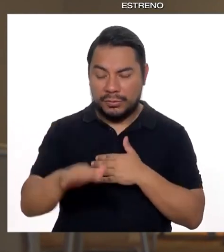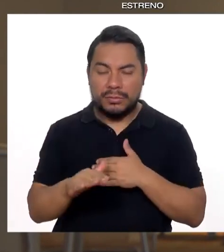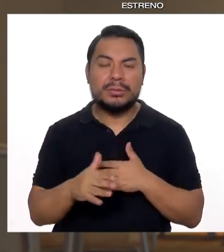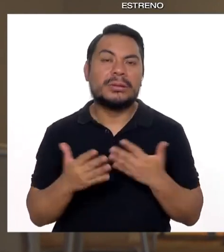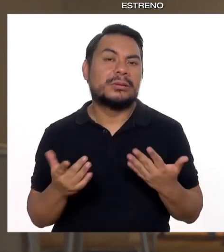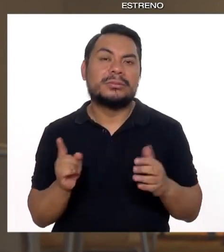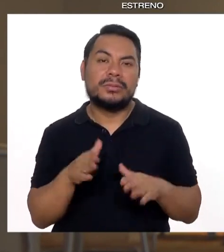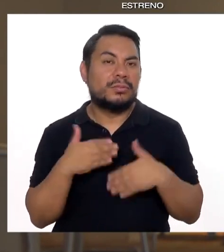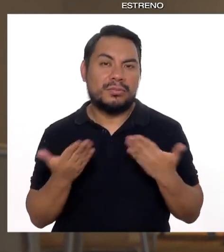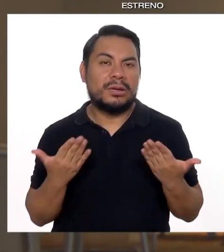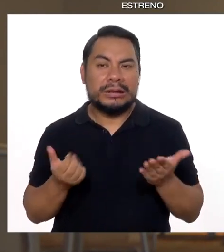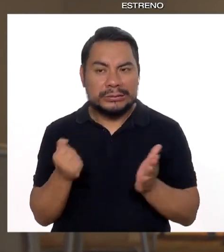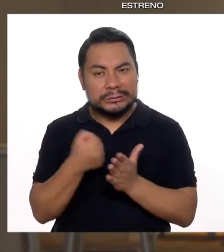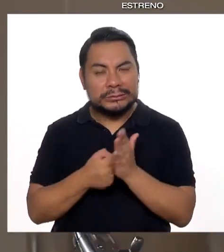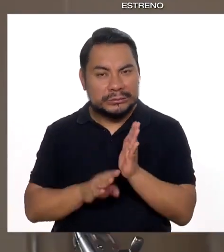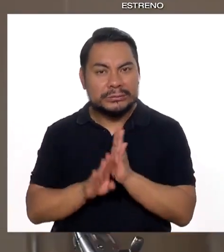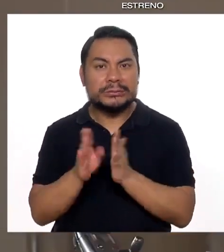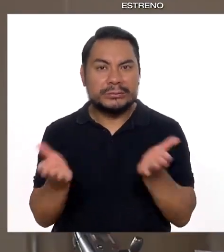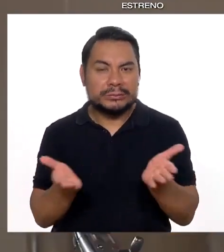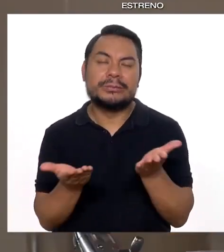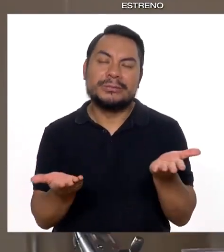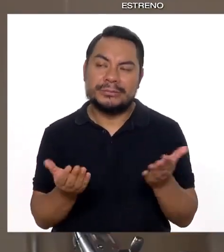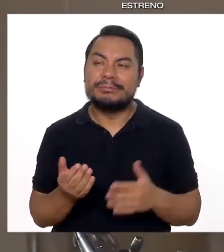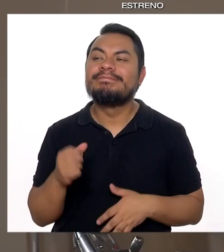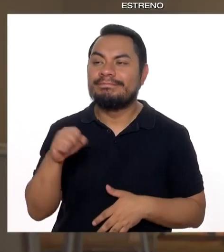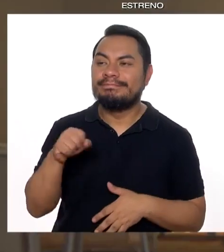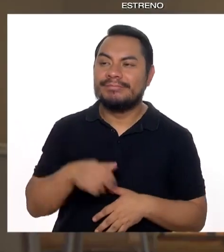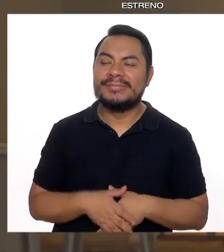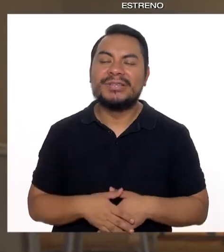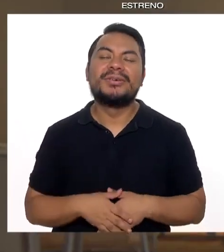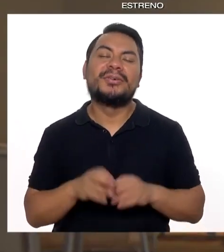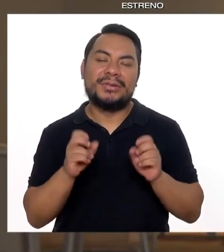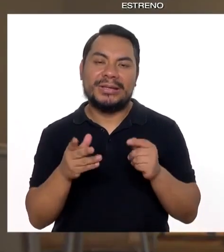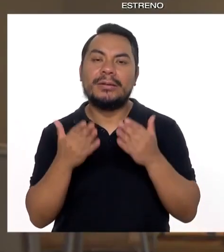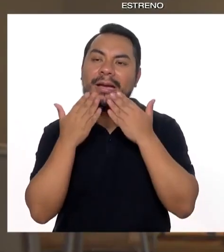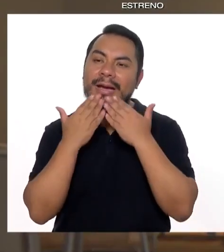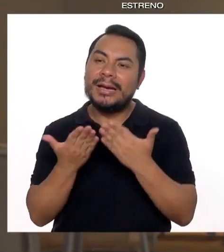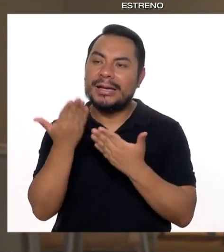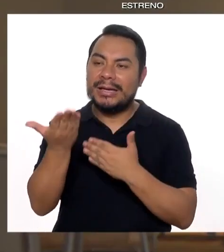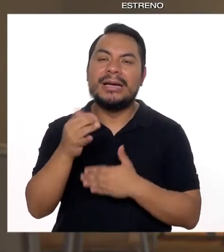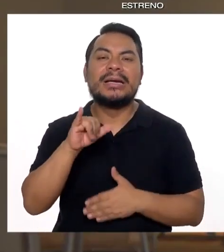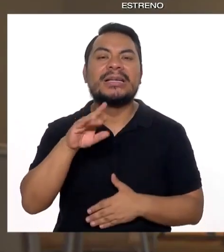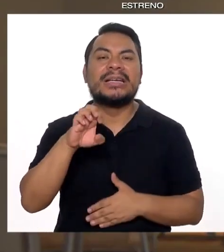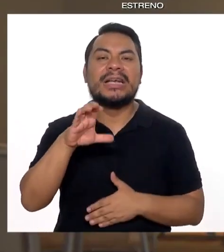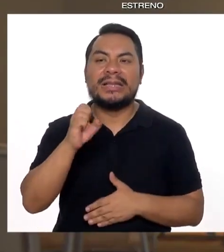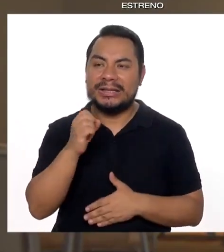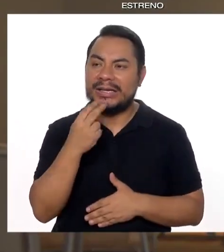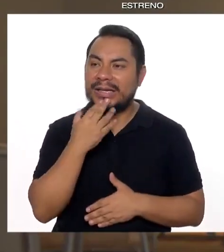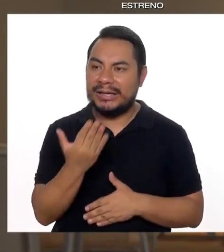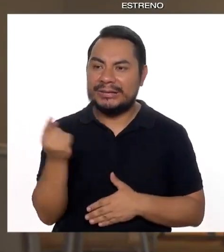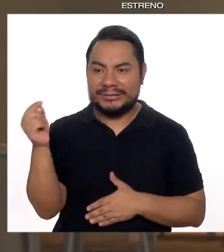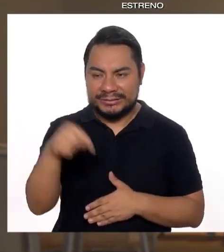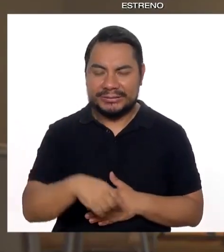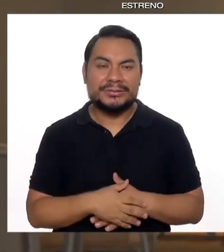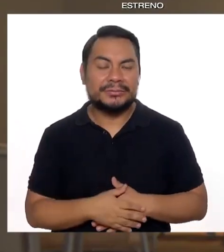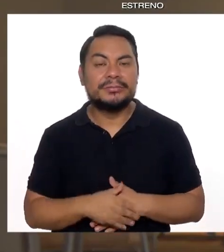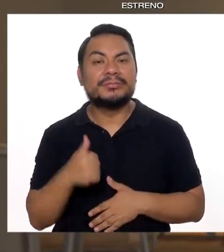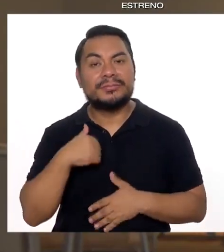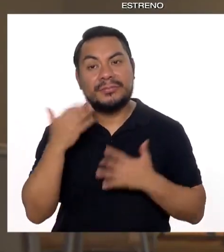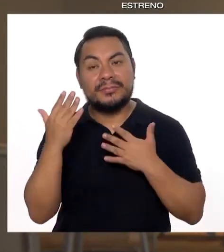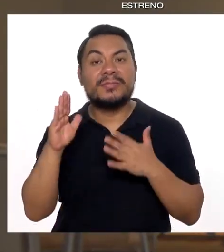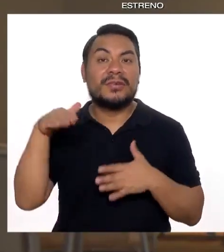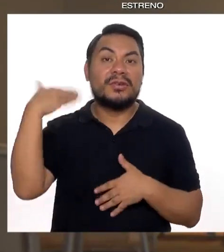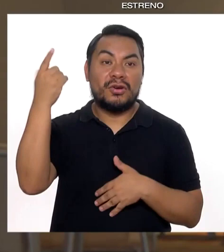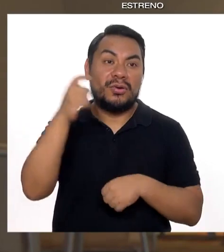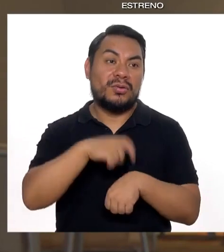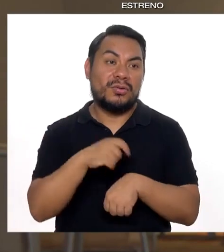niño, pues tampoco pueden sacarlo adelante. Así es. Así es. Bueno, muchísimas gracias de verdad, Irene. Un gusto haberte tenido aquí y